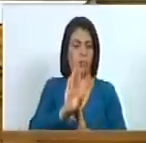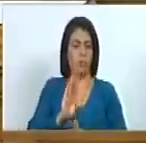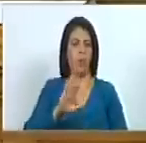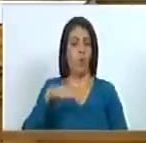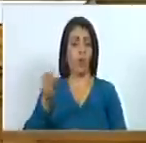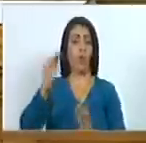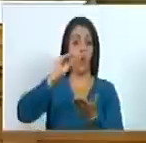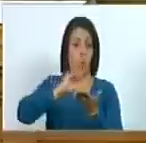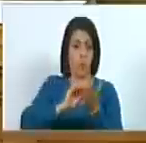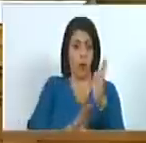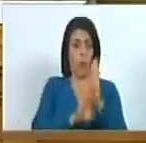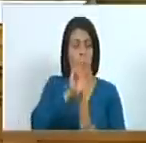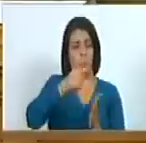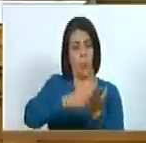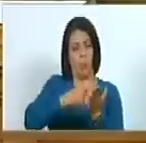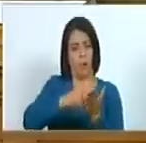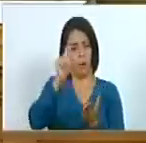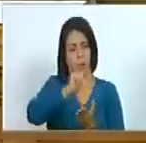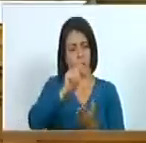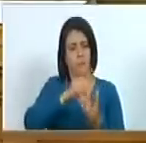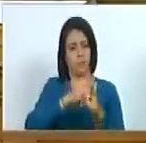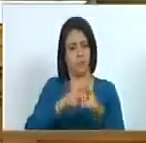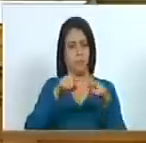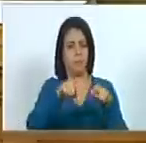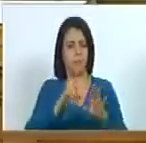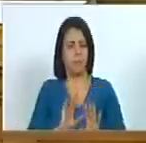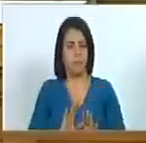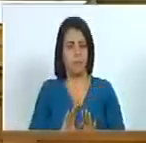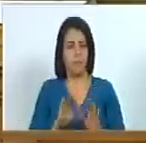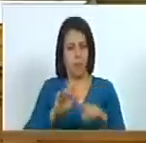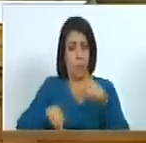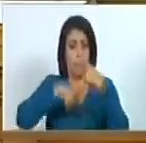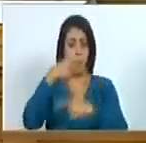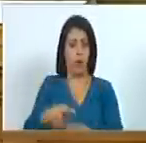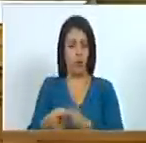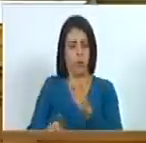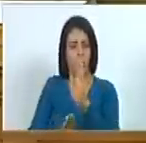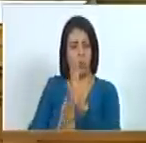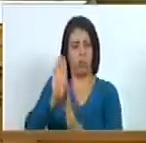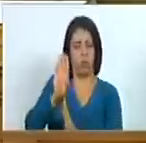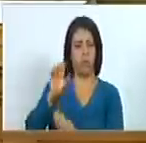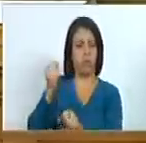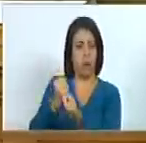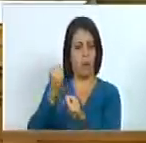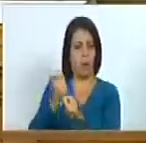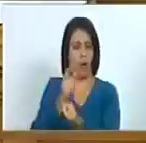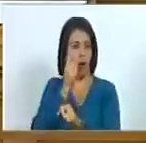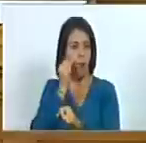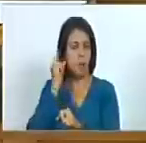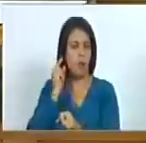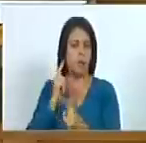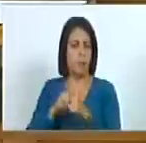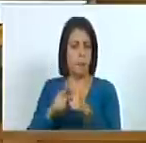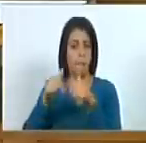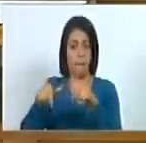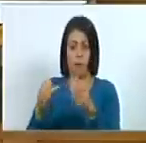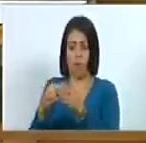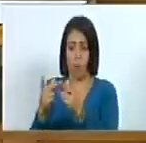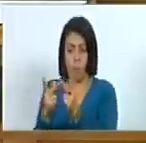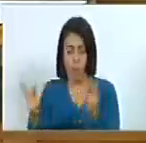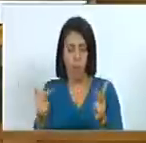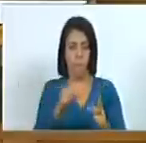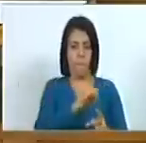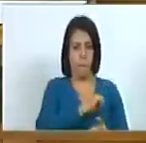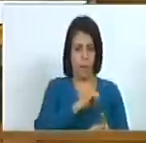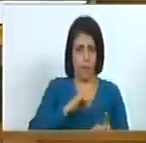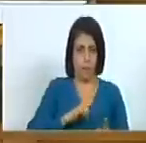Cuando haya otro incremento, pues sencillamente, de aquí hasta el próximo incremento, los trabajadores y trabajadoras del sector público y del sector